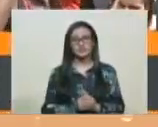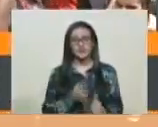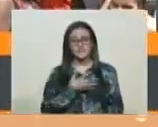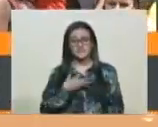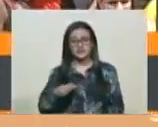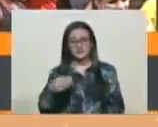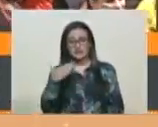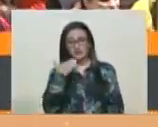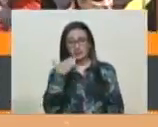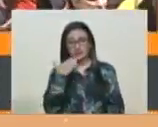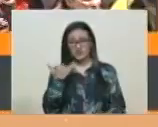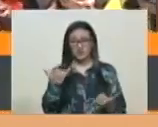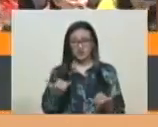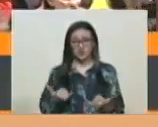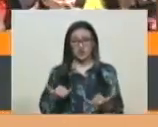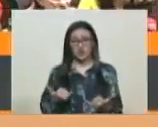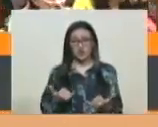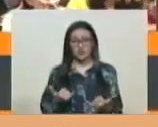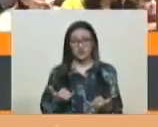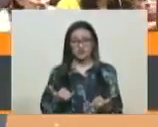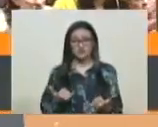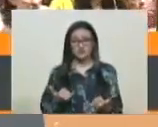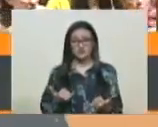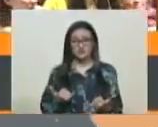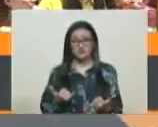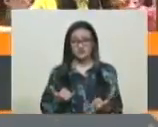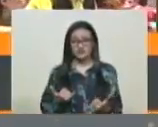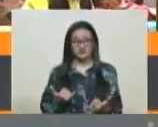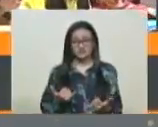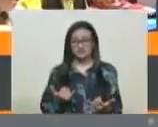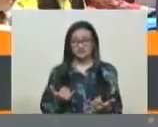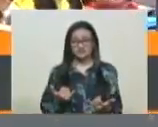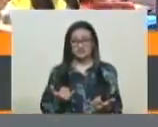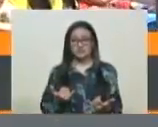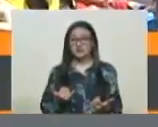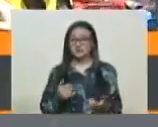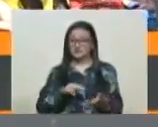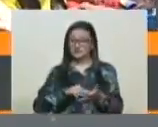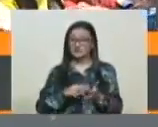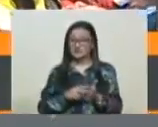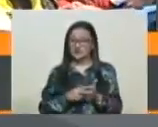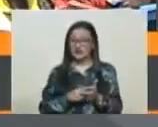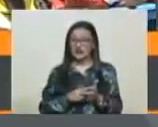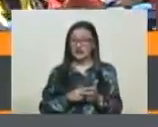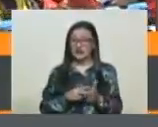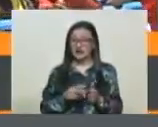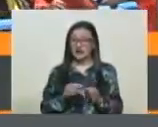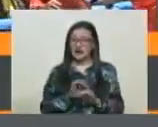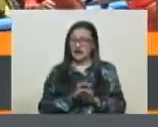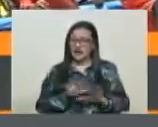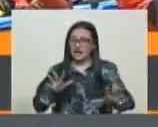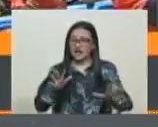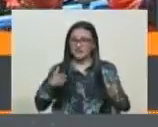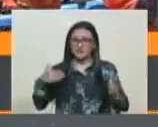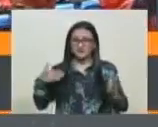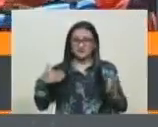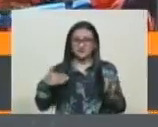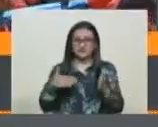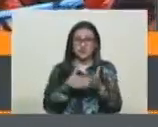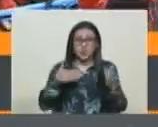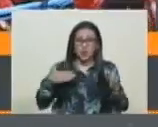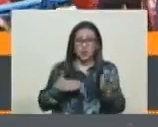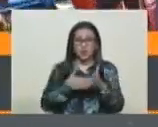Estados Unidos el día de hoy ha significado todo lo contrario. Ha significado las graves amenazas a la